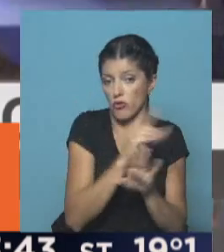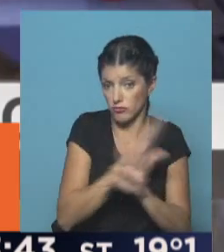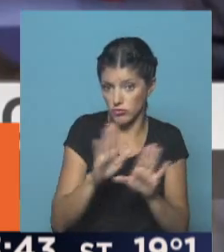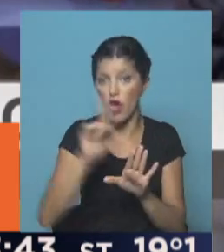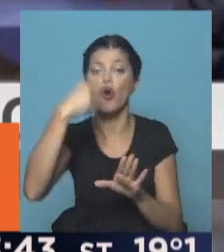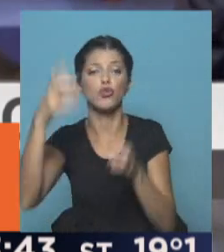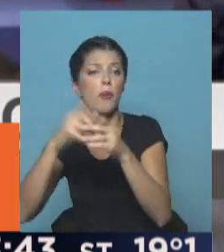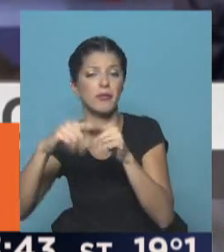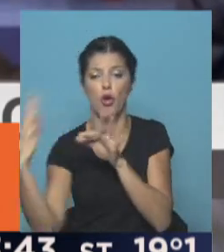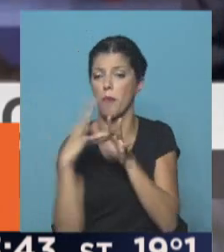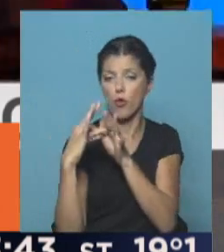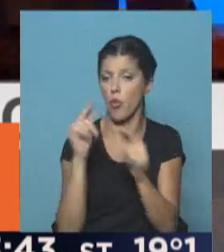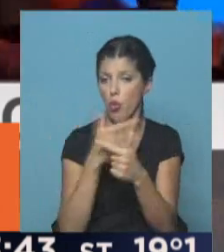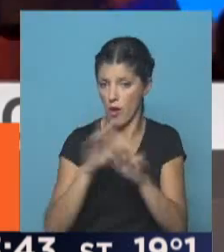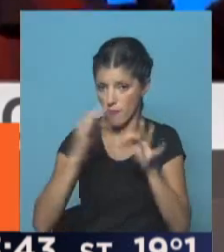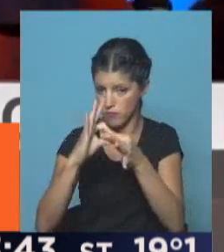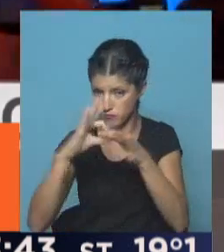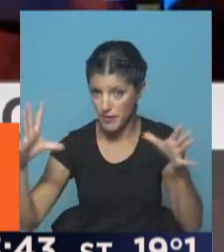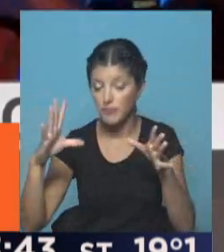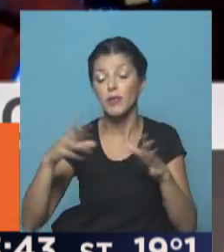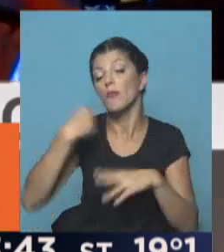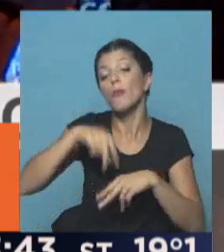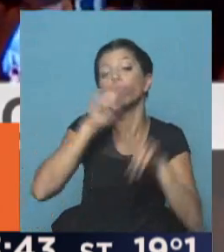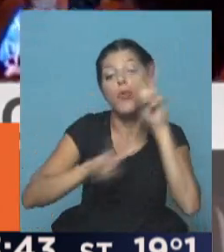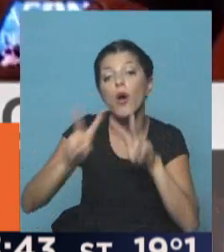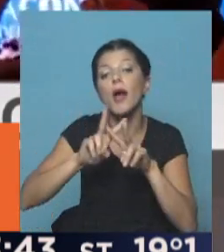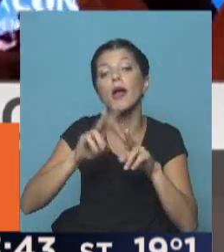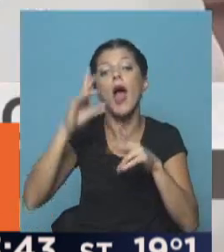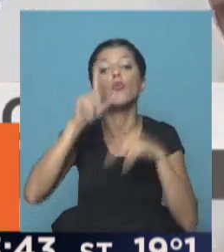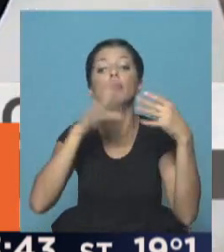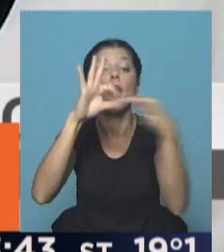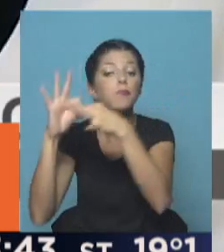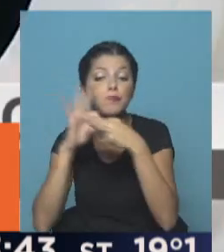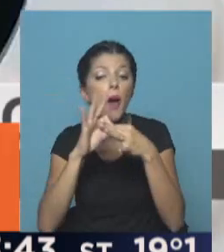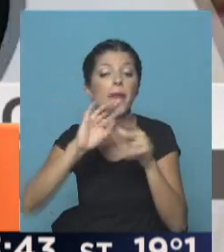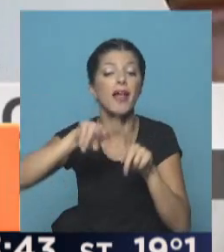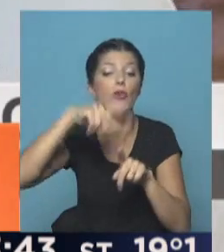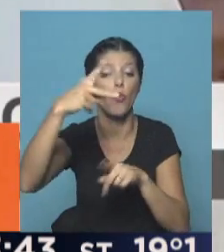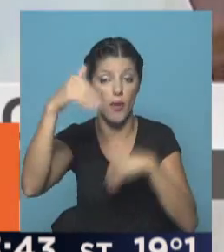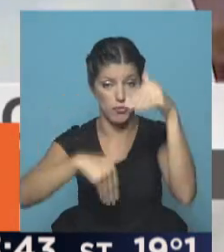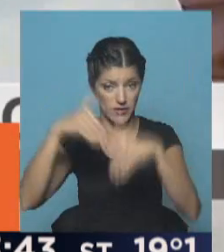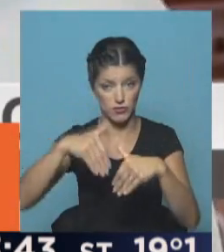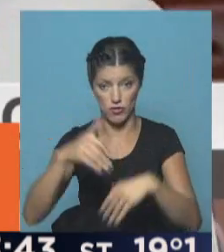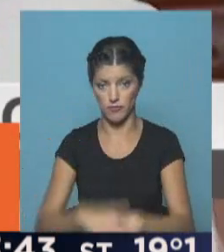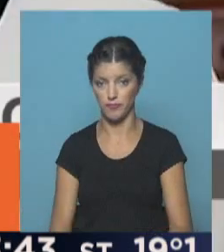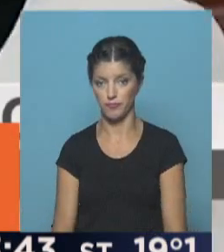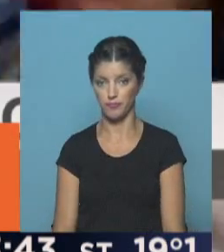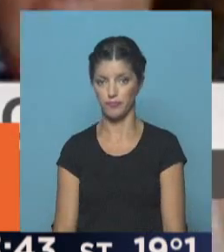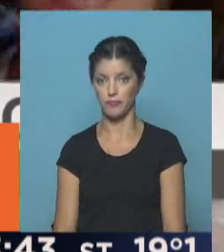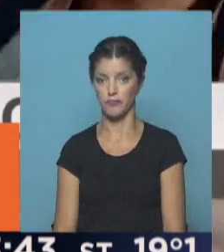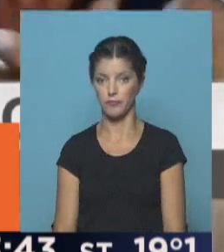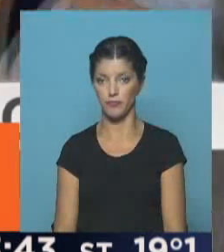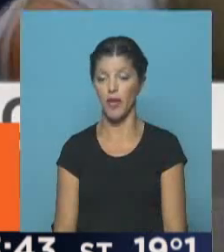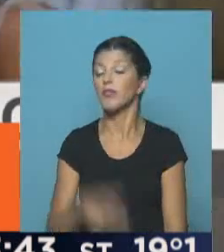escuchábamos que si assange saldívar buscaremos acuerdos para una segunda vuelta el que llegue es que desde los actuales miembros la nueva mayoría